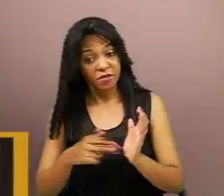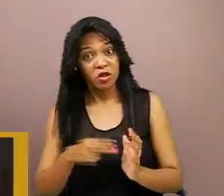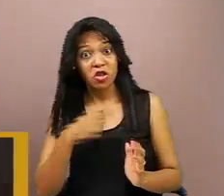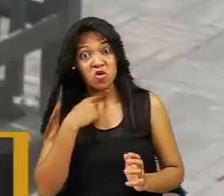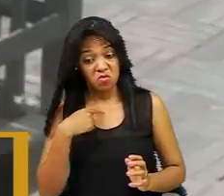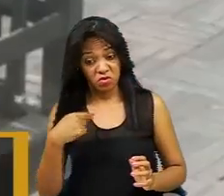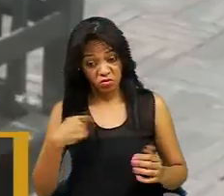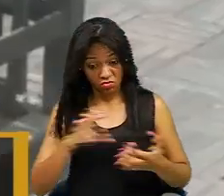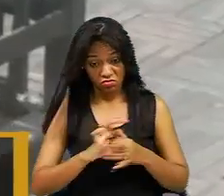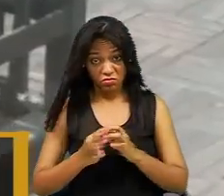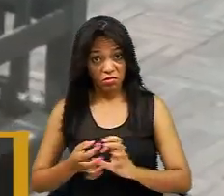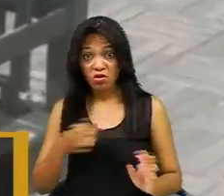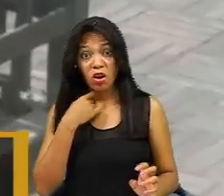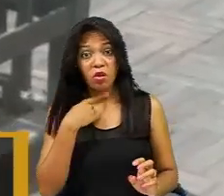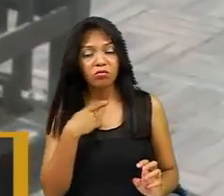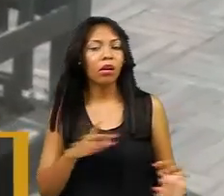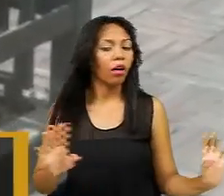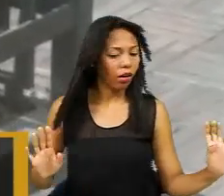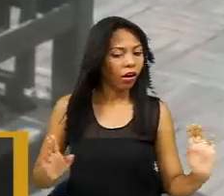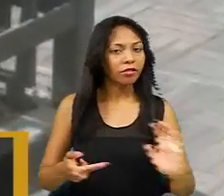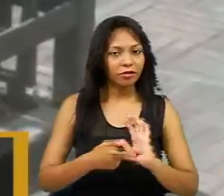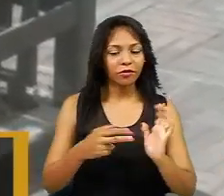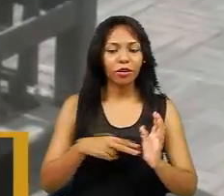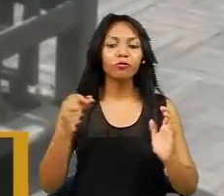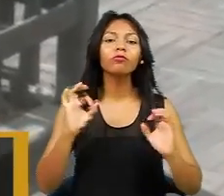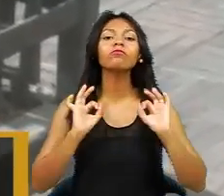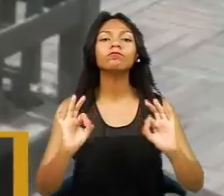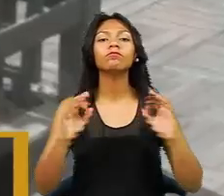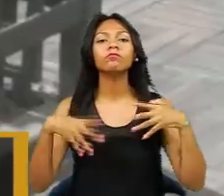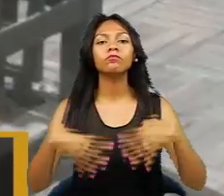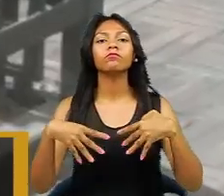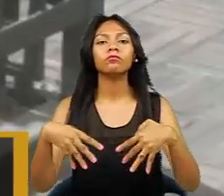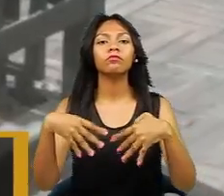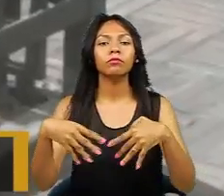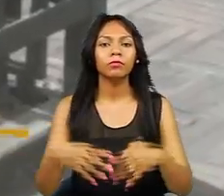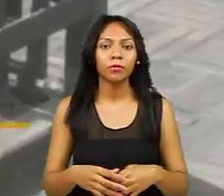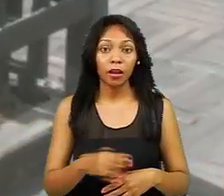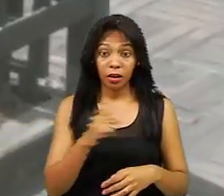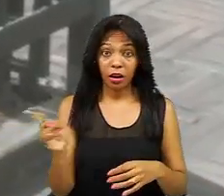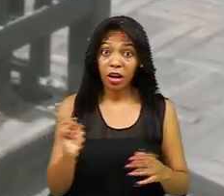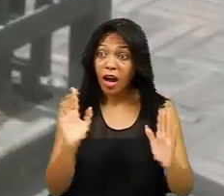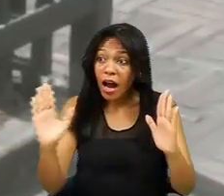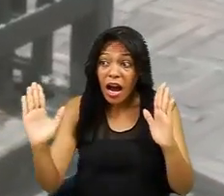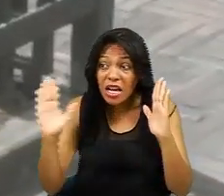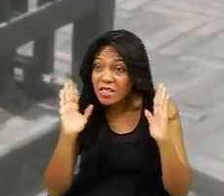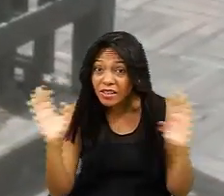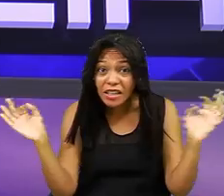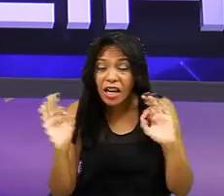estoy haciendo. Angie asegura que su protesta continuará hasta ser escuchada por los magistrados de la Corte Suprema de Justicia.